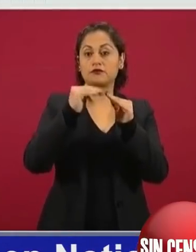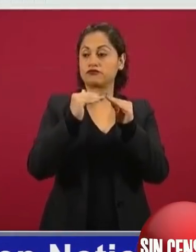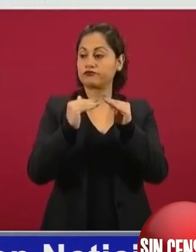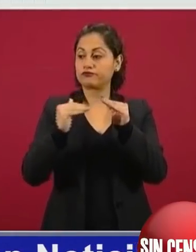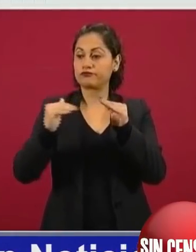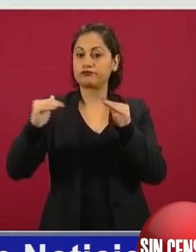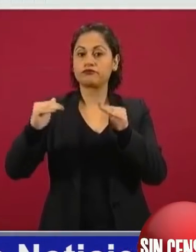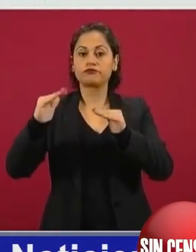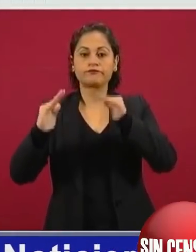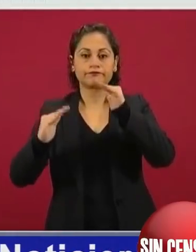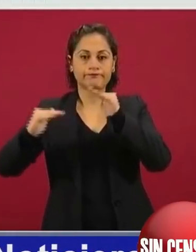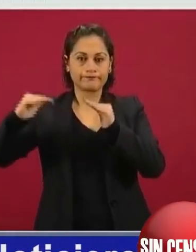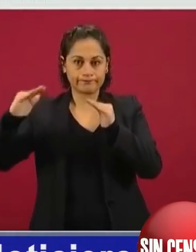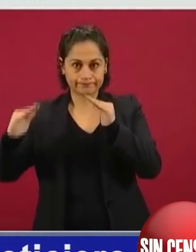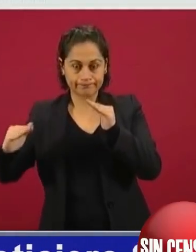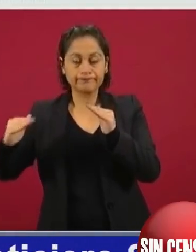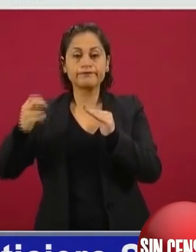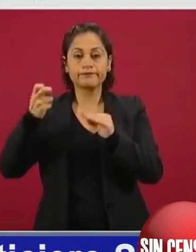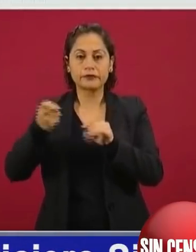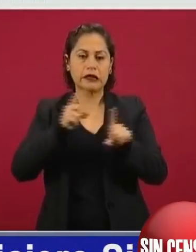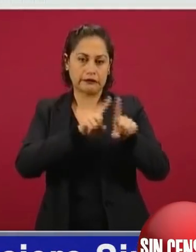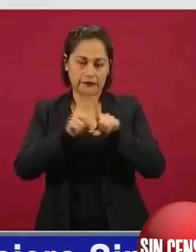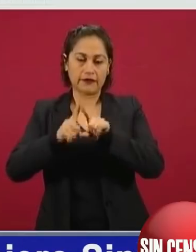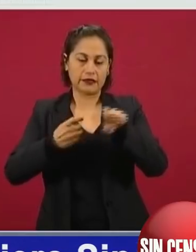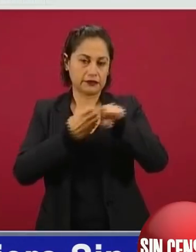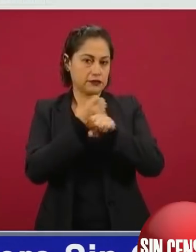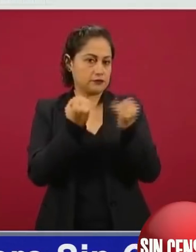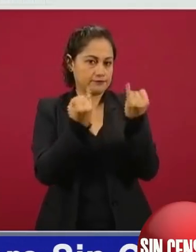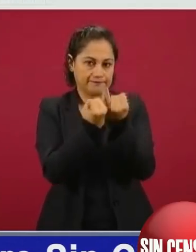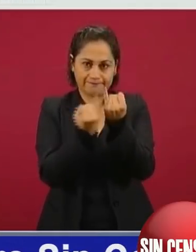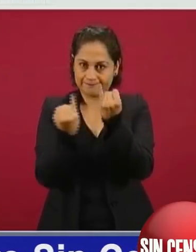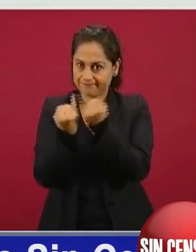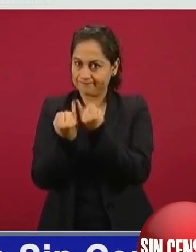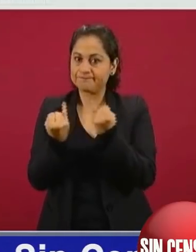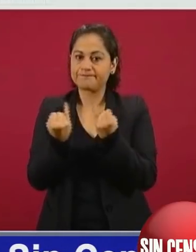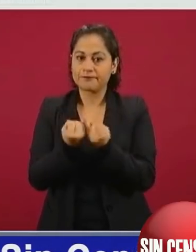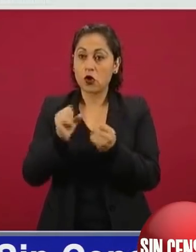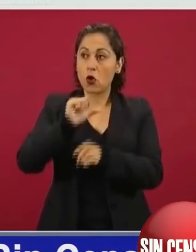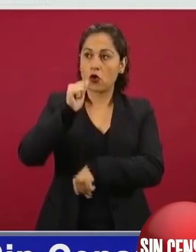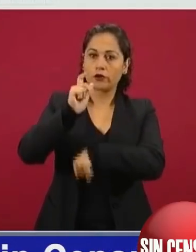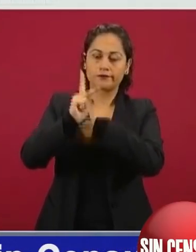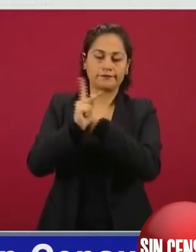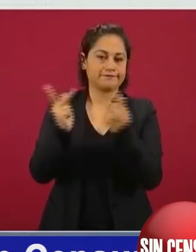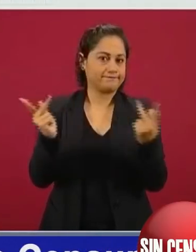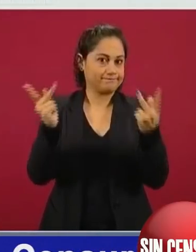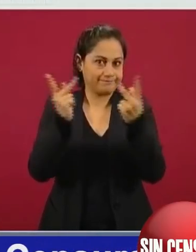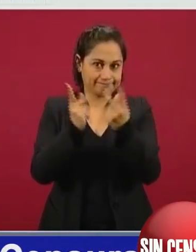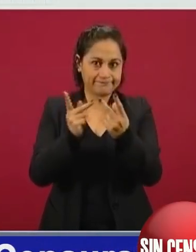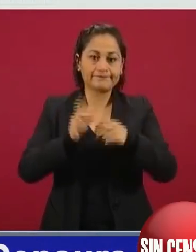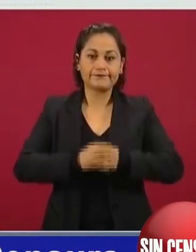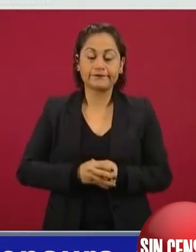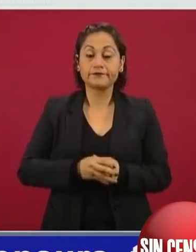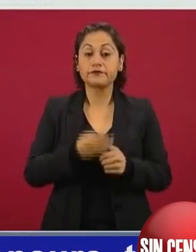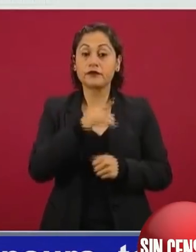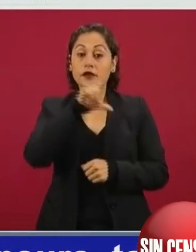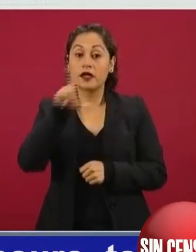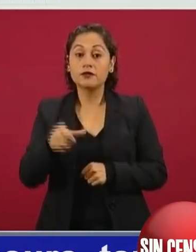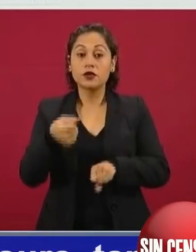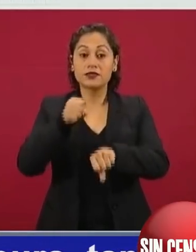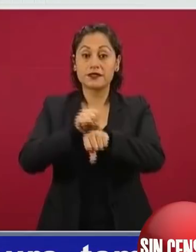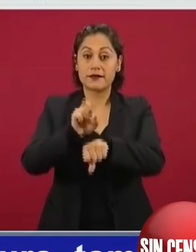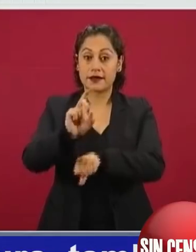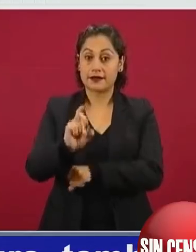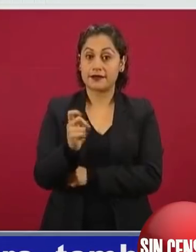fluctuaciones, como lo veremos en varias entidades federativas, y lo hemos visto en varios países, y aquí lo hemos mostrado, y a partir de la semana 37 del